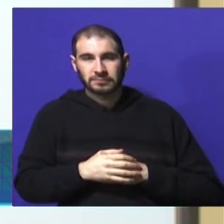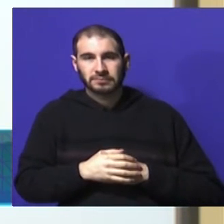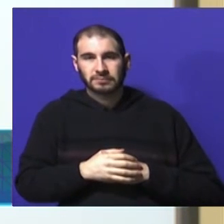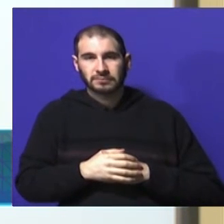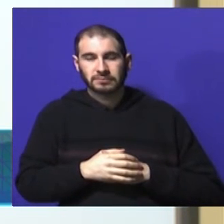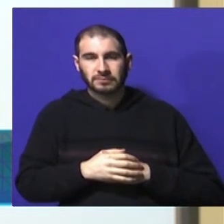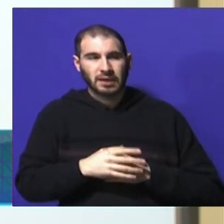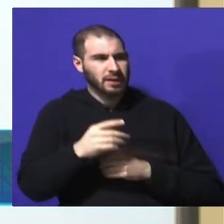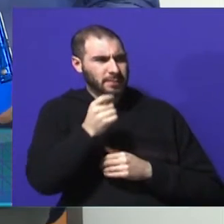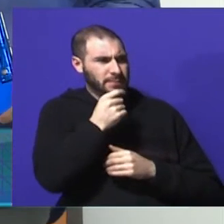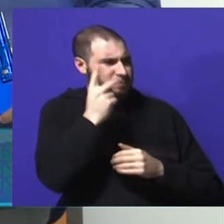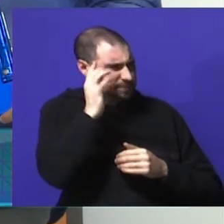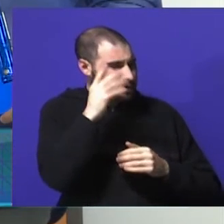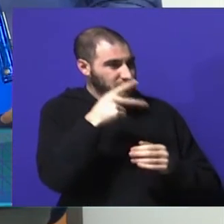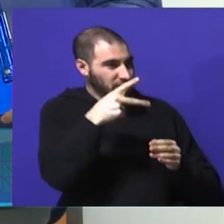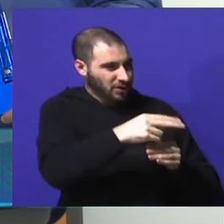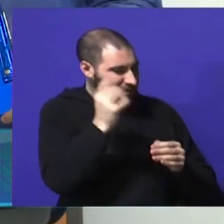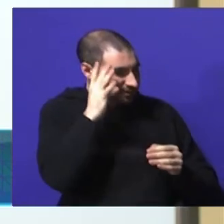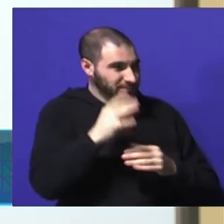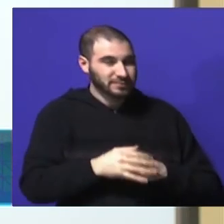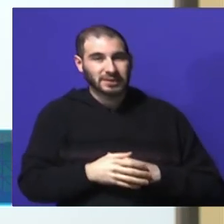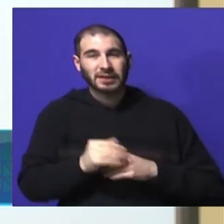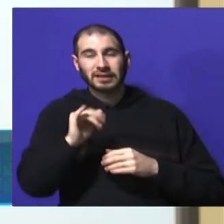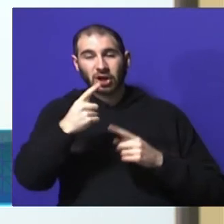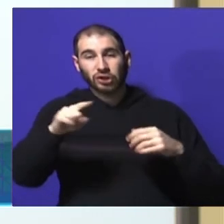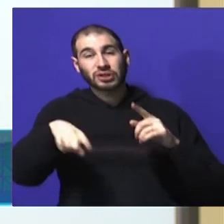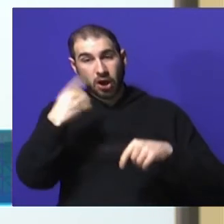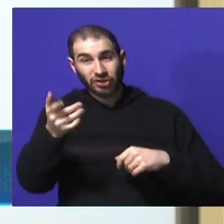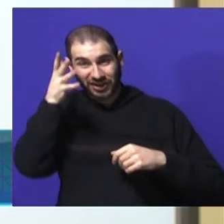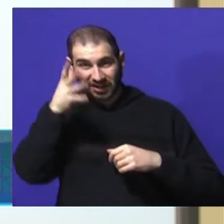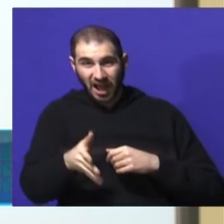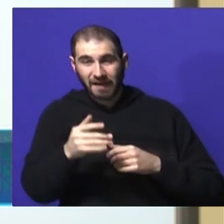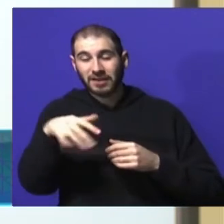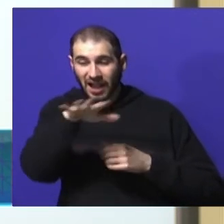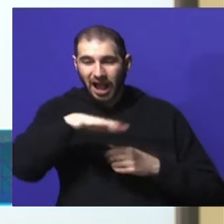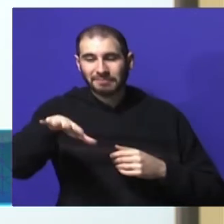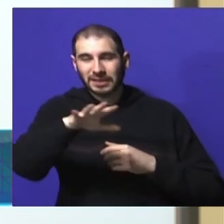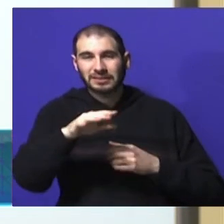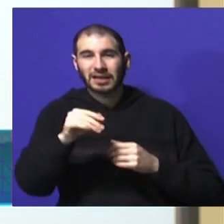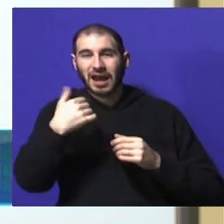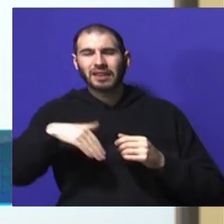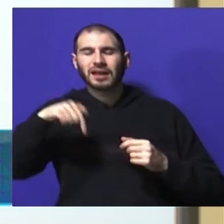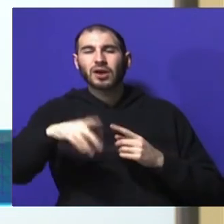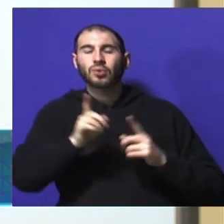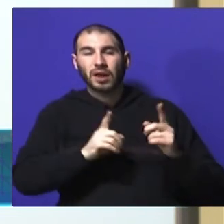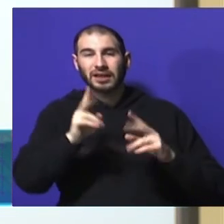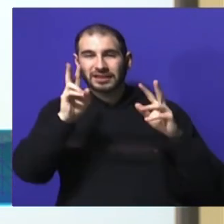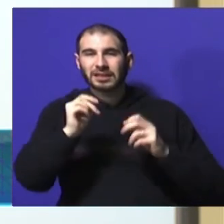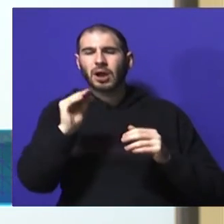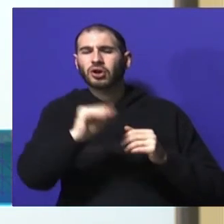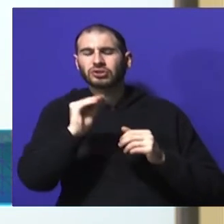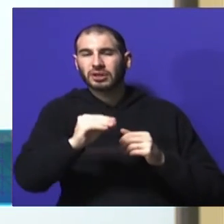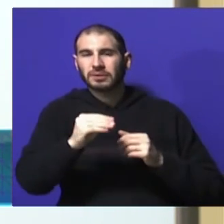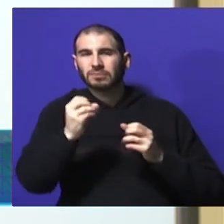Te interrumpí y estabas continuando con la respuesta. Pero... Sí, el otro gravísimo problema medioambiental que tiene la Argentina es el tema de la contaminación